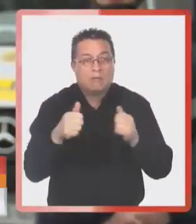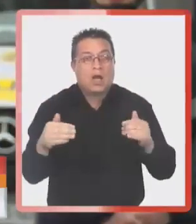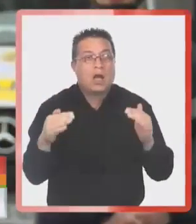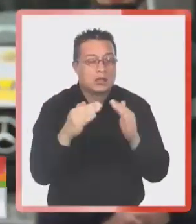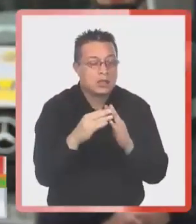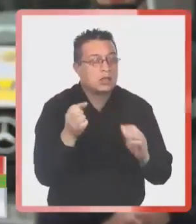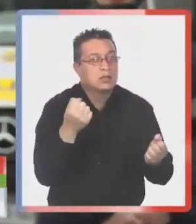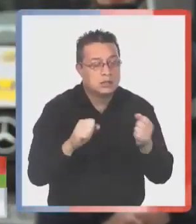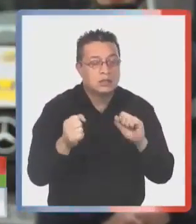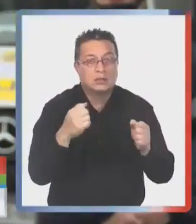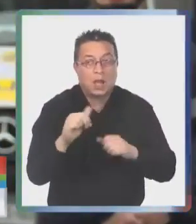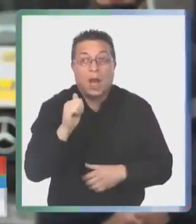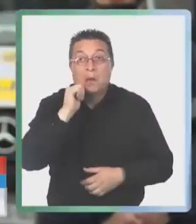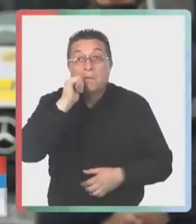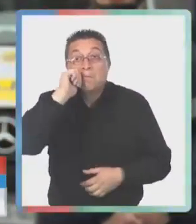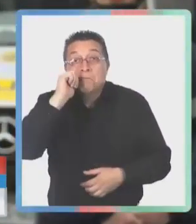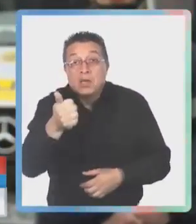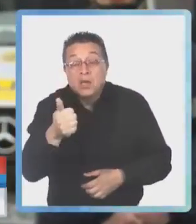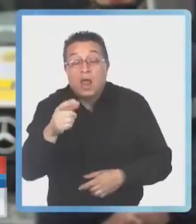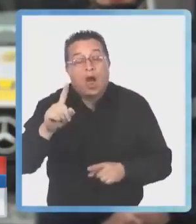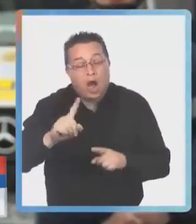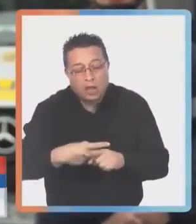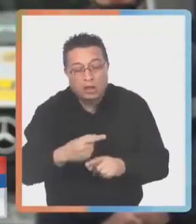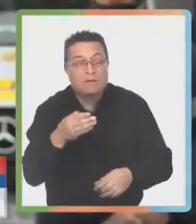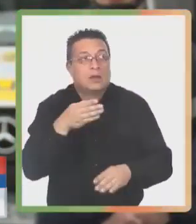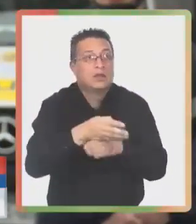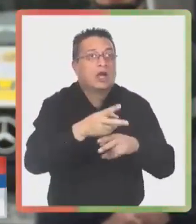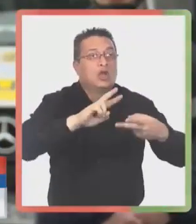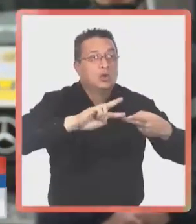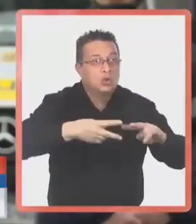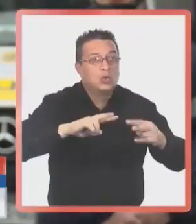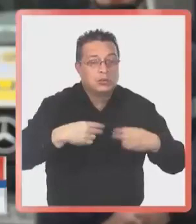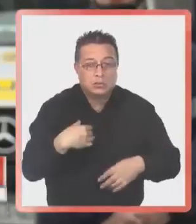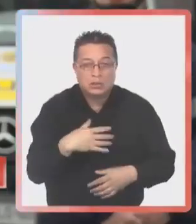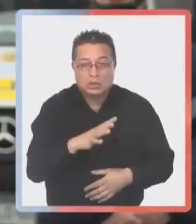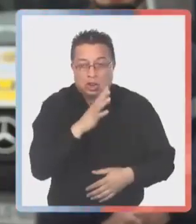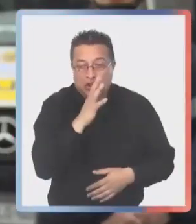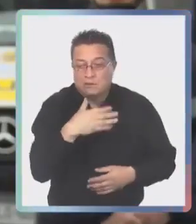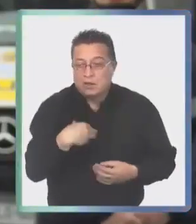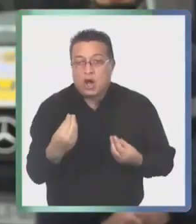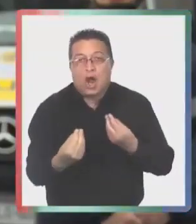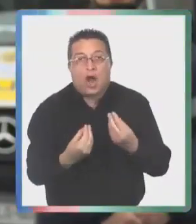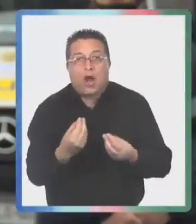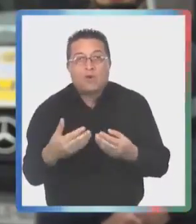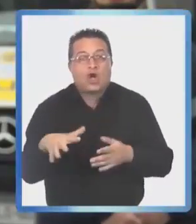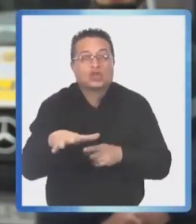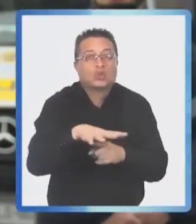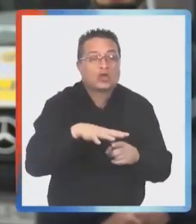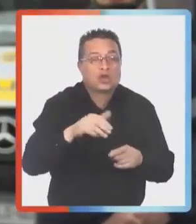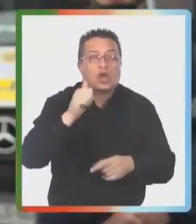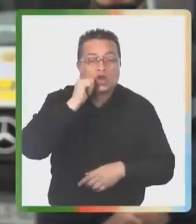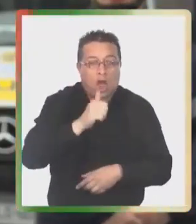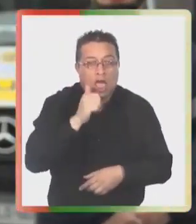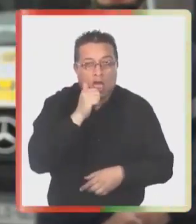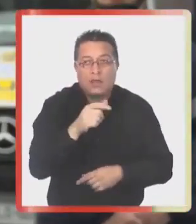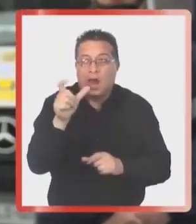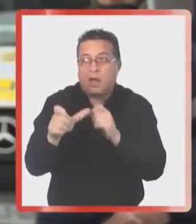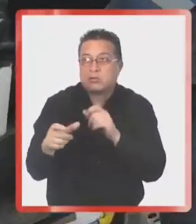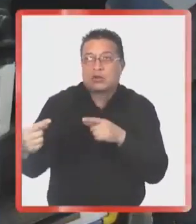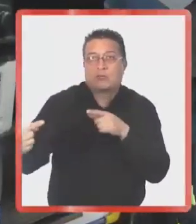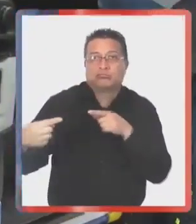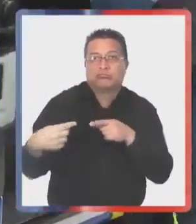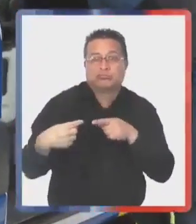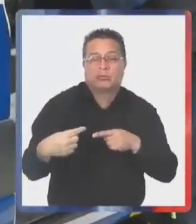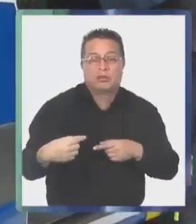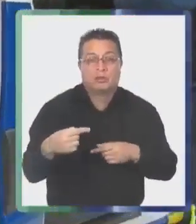llevamos además a la casa, donde el día de mañana tenemos que volver a nuestros turnos. No sabemos cómo vamos a enfrentarnos al día a día con la